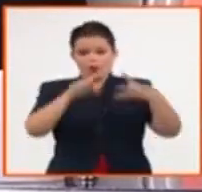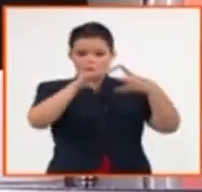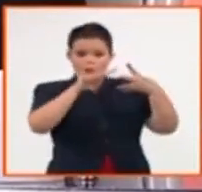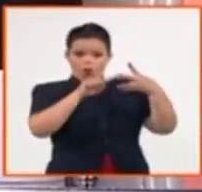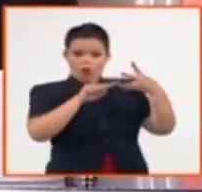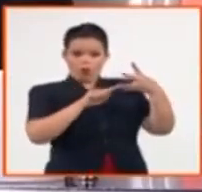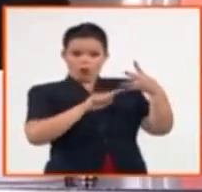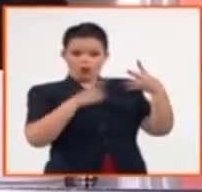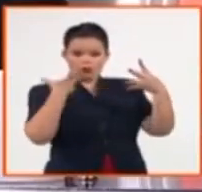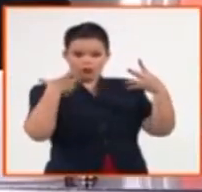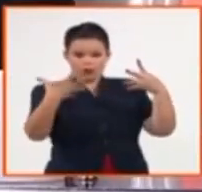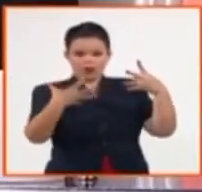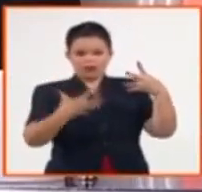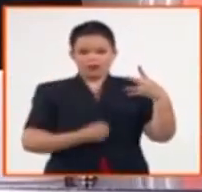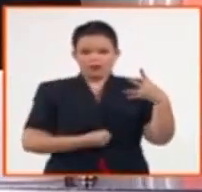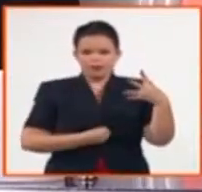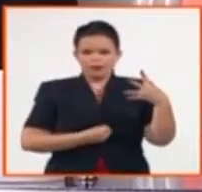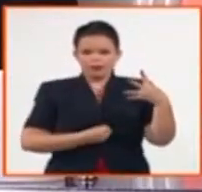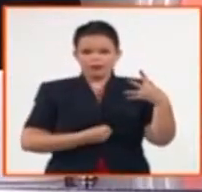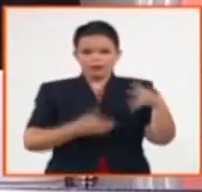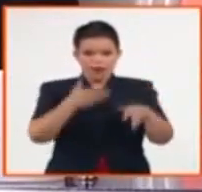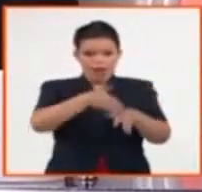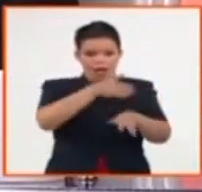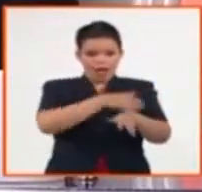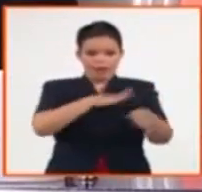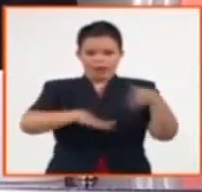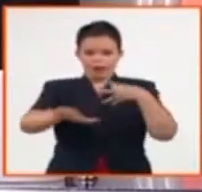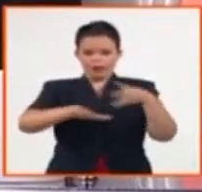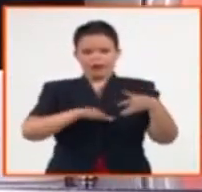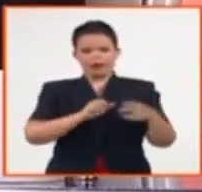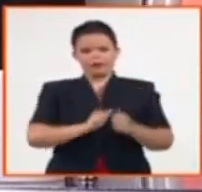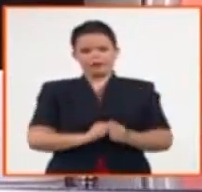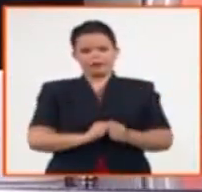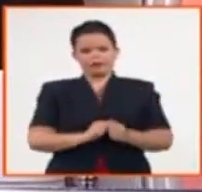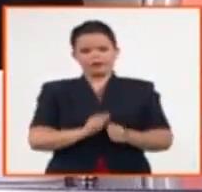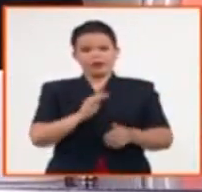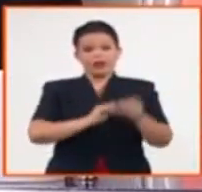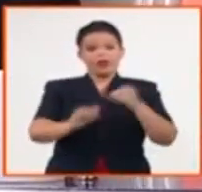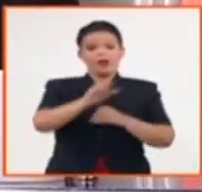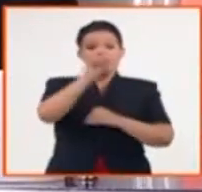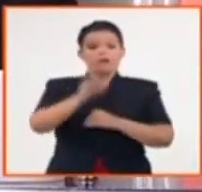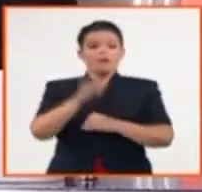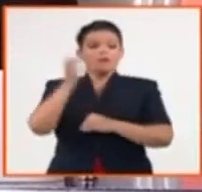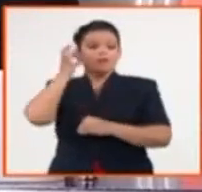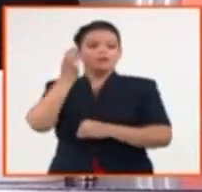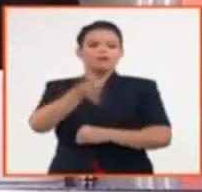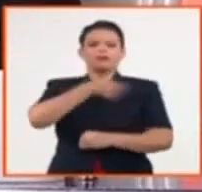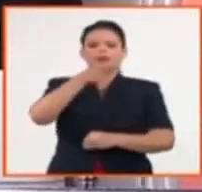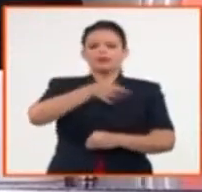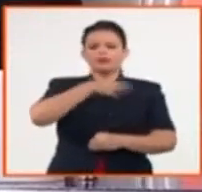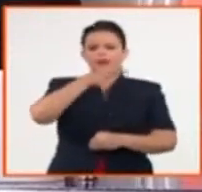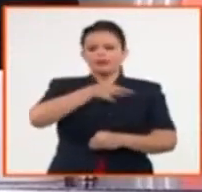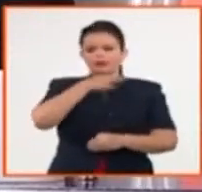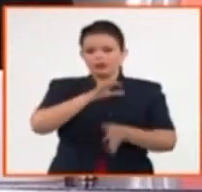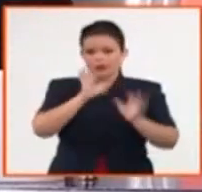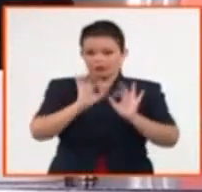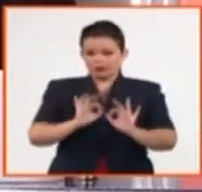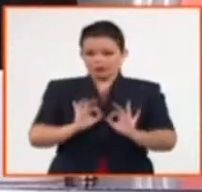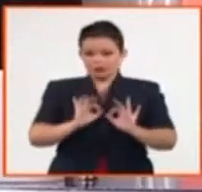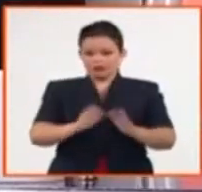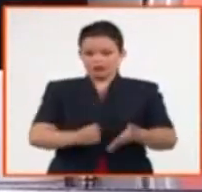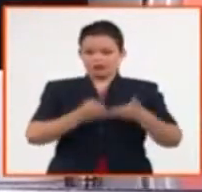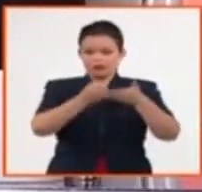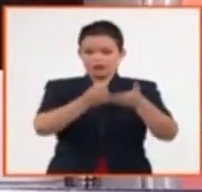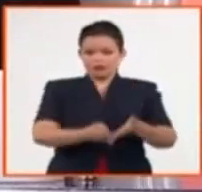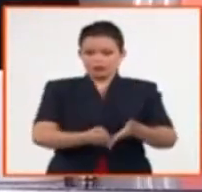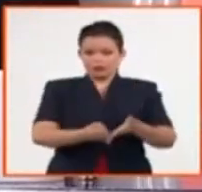que son vitales para el retorno a las aulas. Bueno, la ministra indicaba hace unos días el desarrollo de escuela de educación familiar de manera